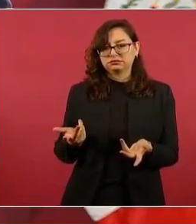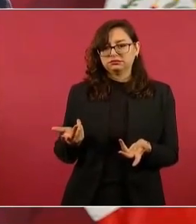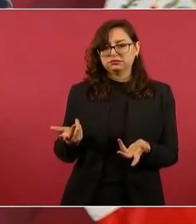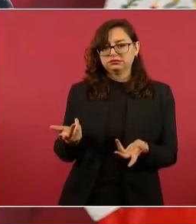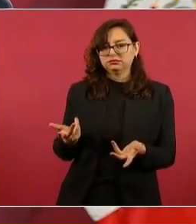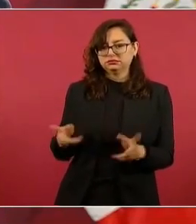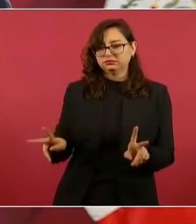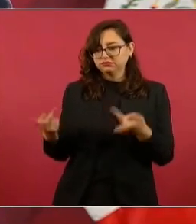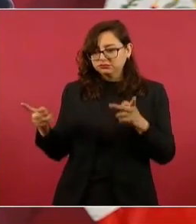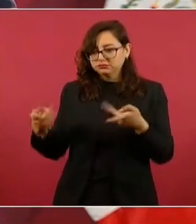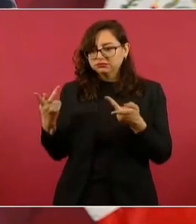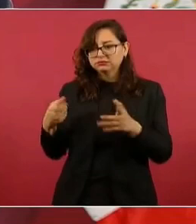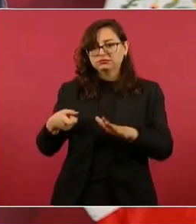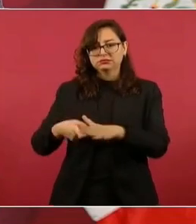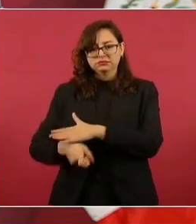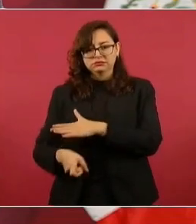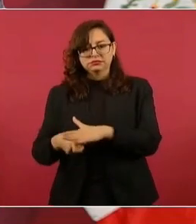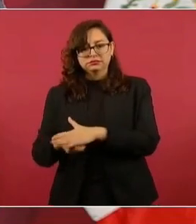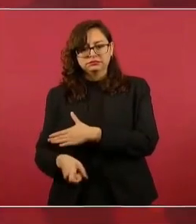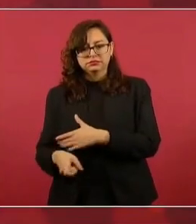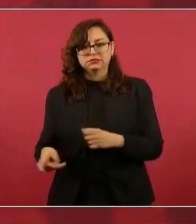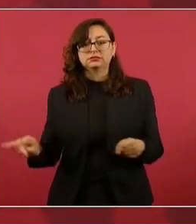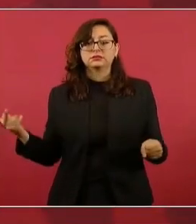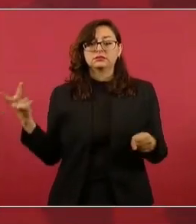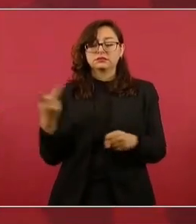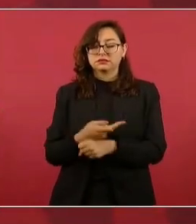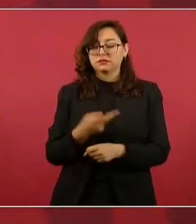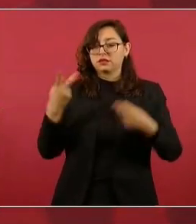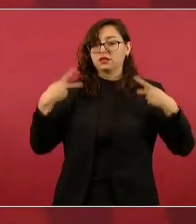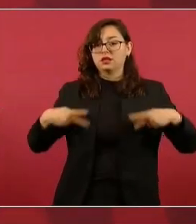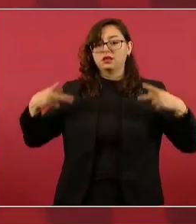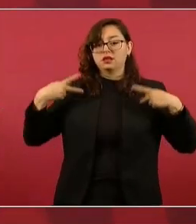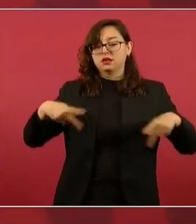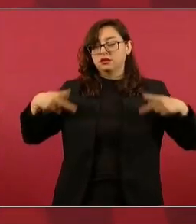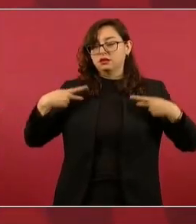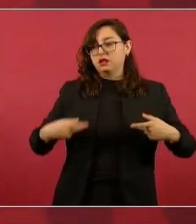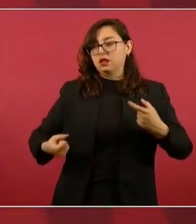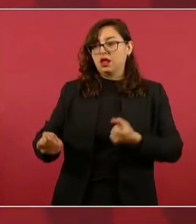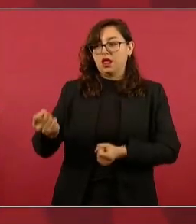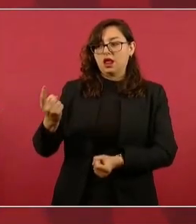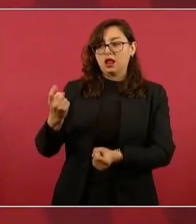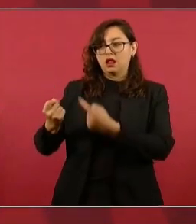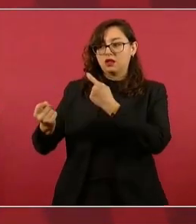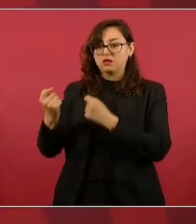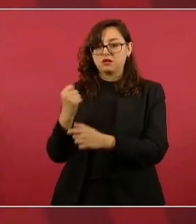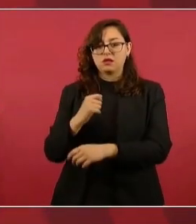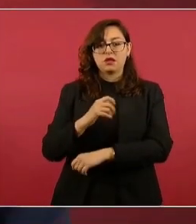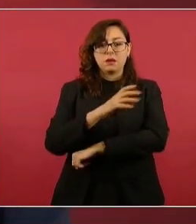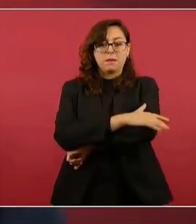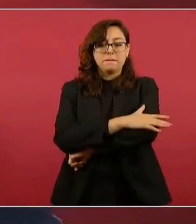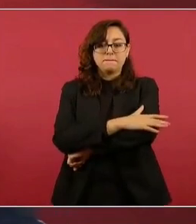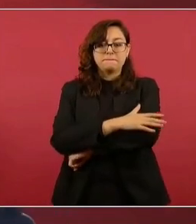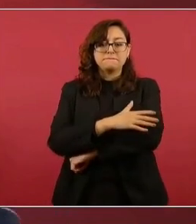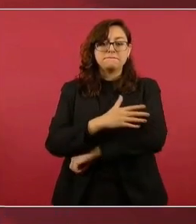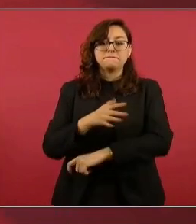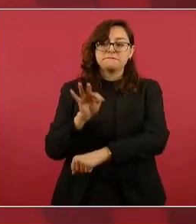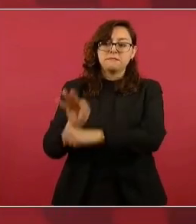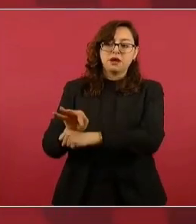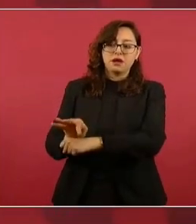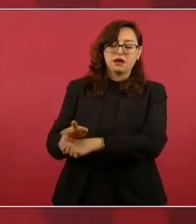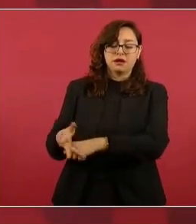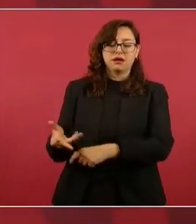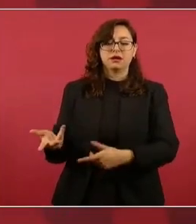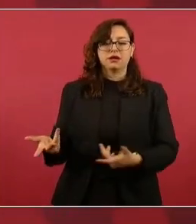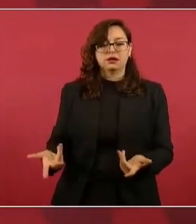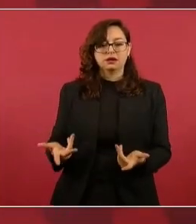llamados recomendados, o en algunos